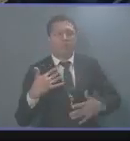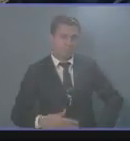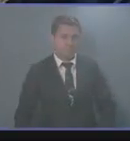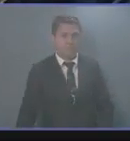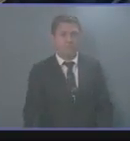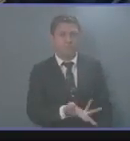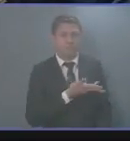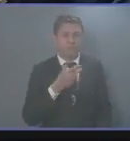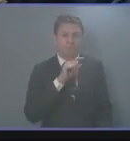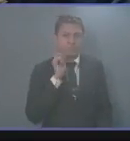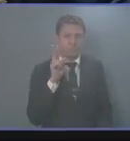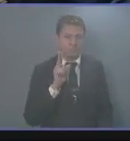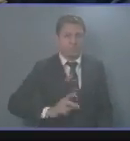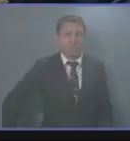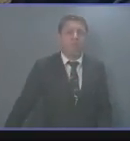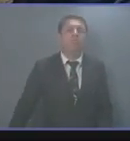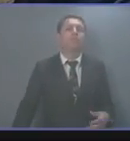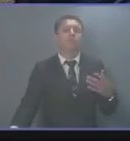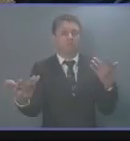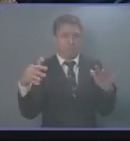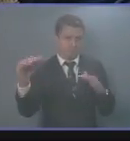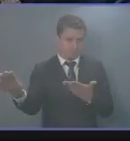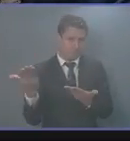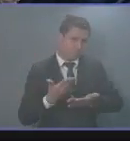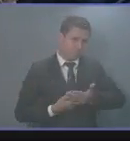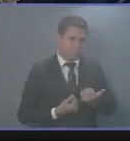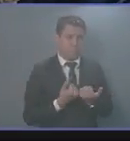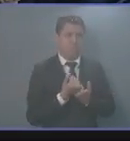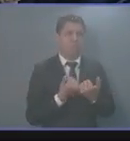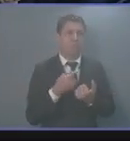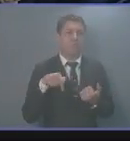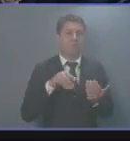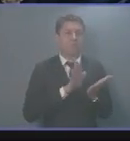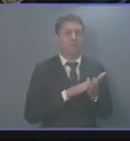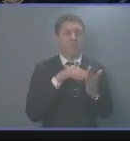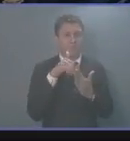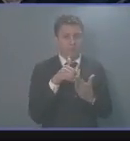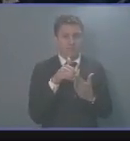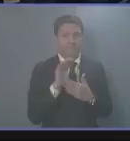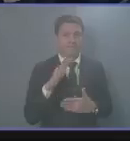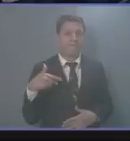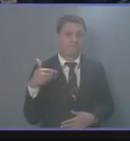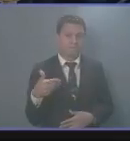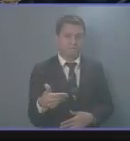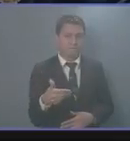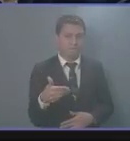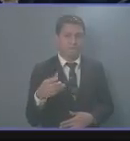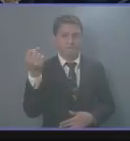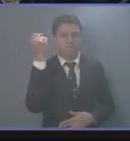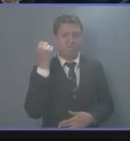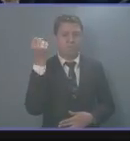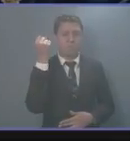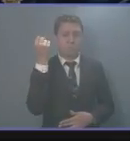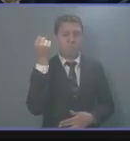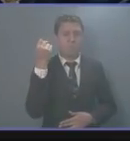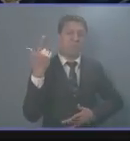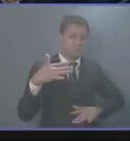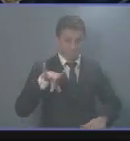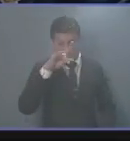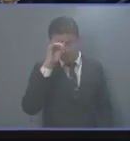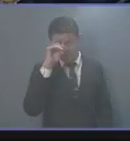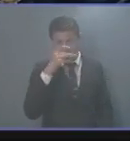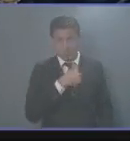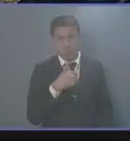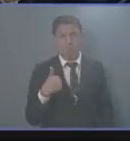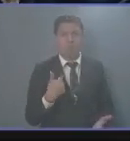FMLN hemos acompañado este plan quinquenal y principalmente la labor del